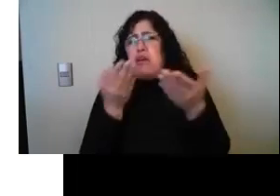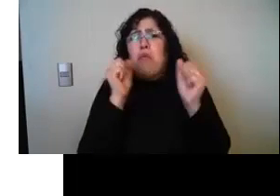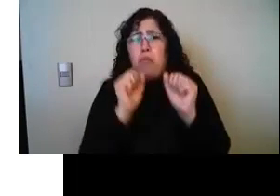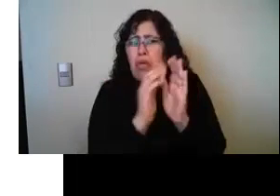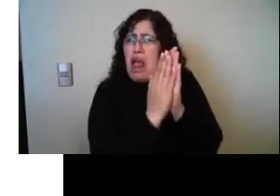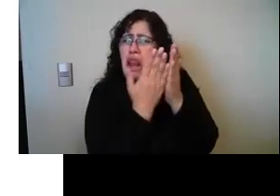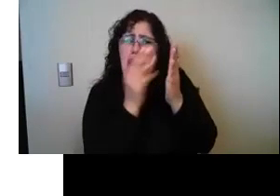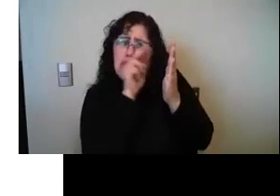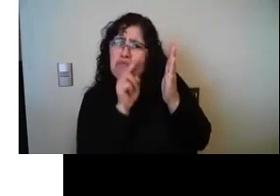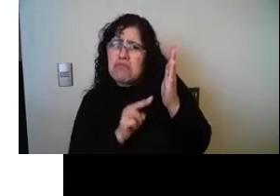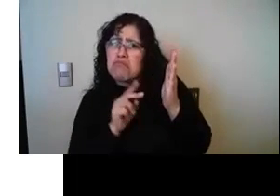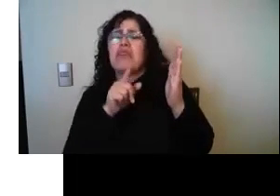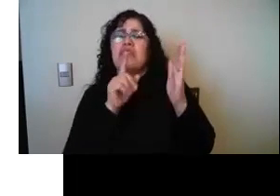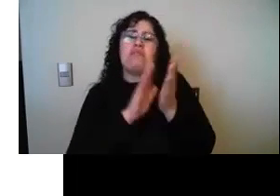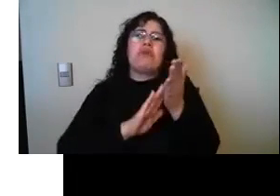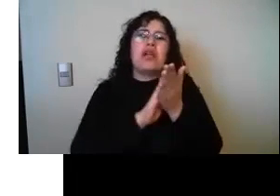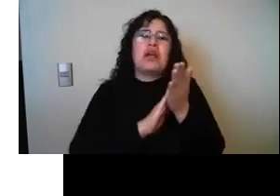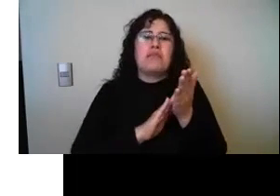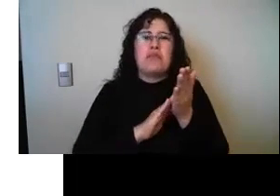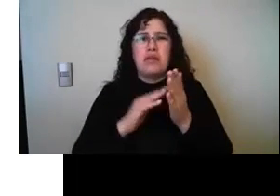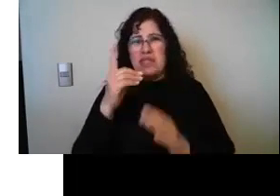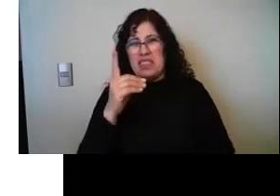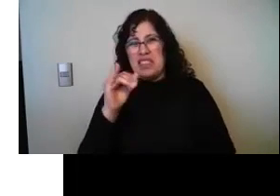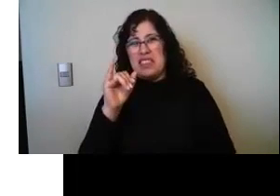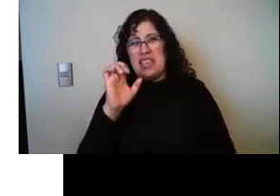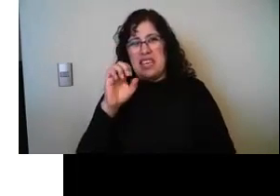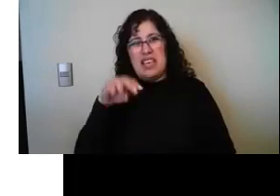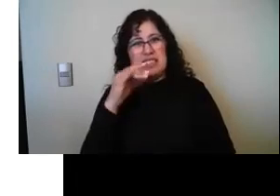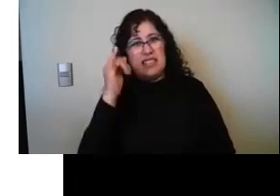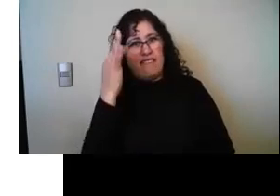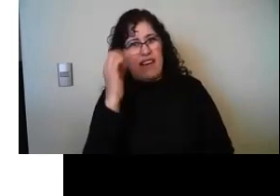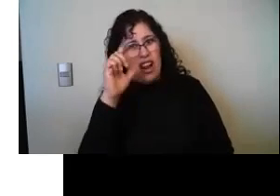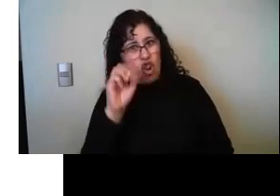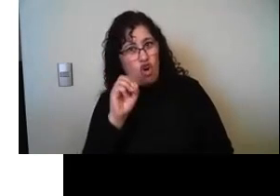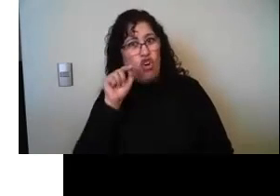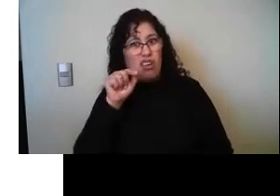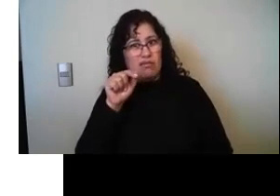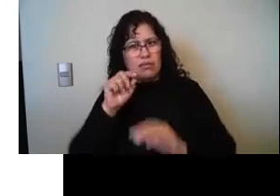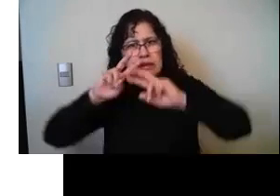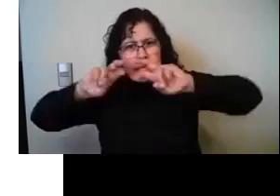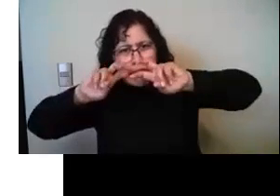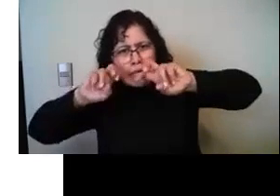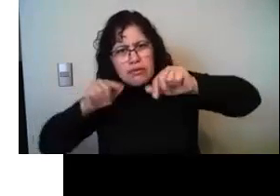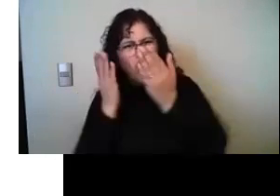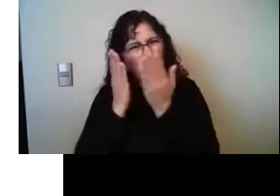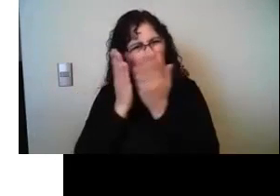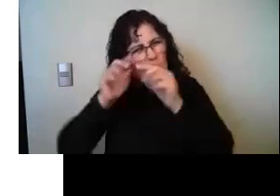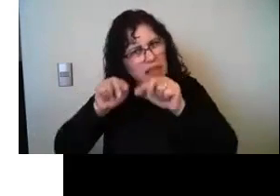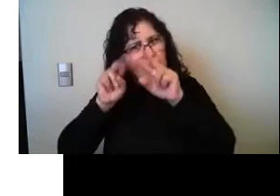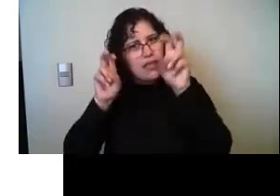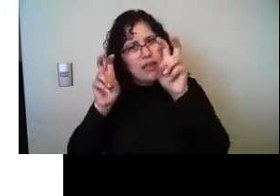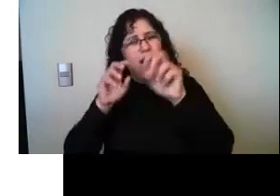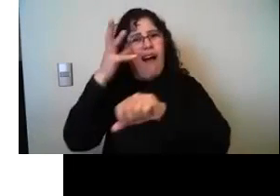estudiar si estudian diencéfalo. Generalmente cuando se estudia diencéfalo se describe el